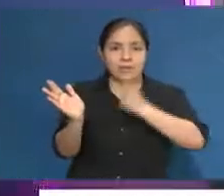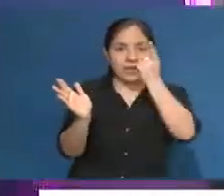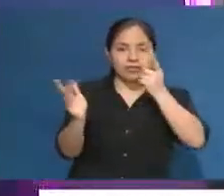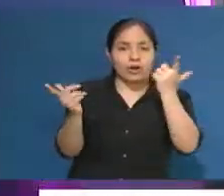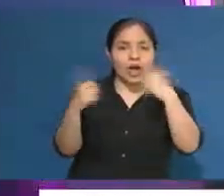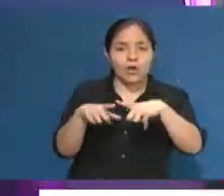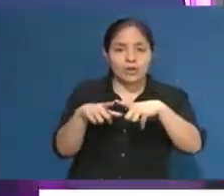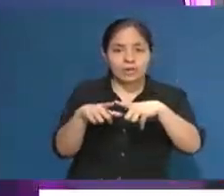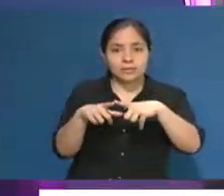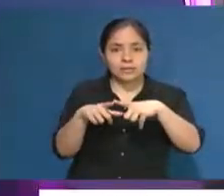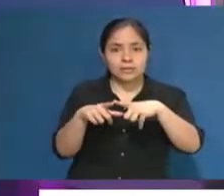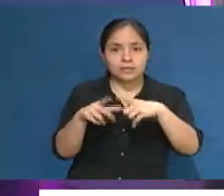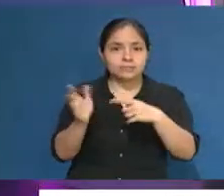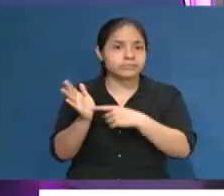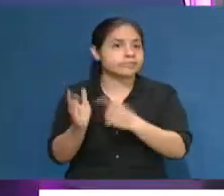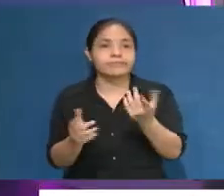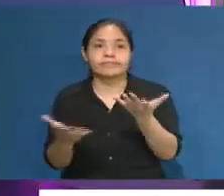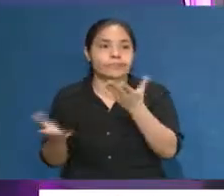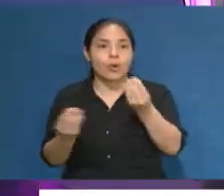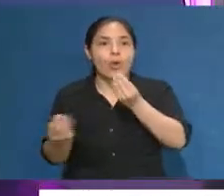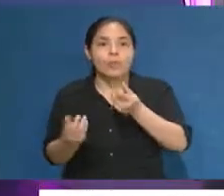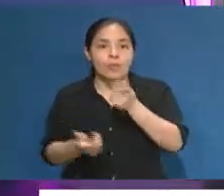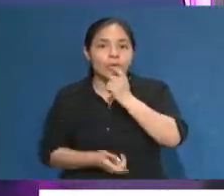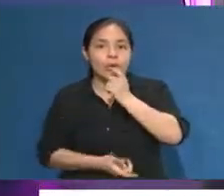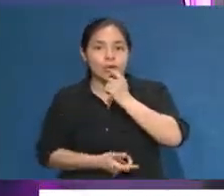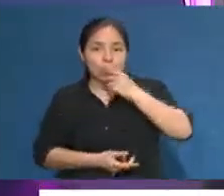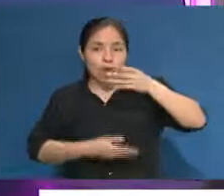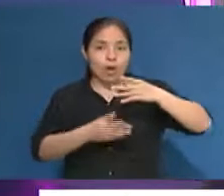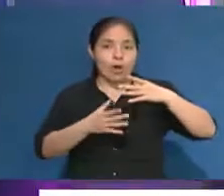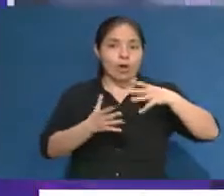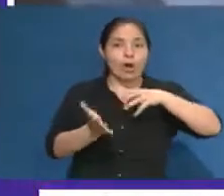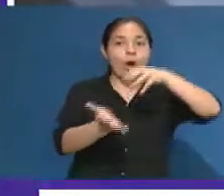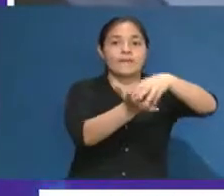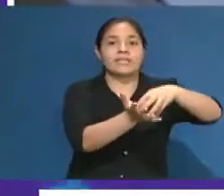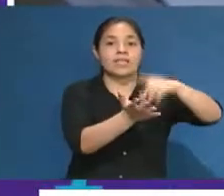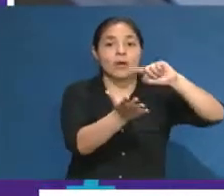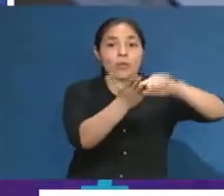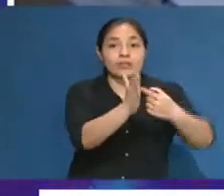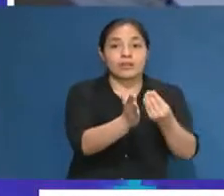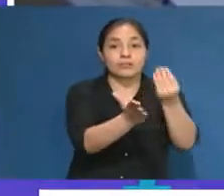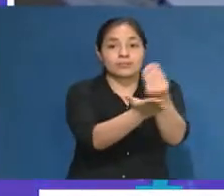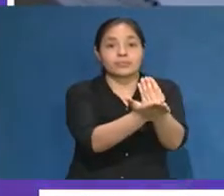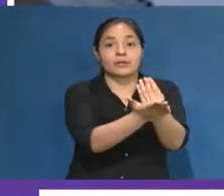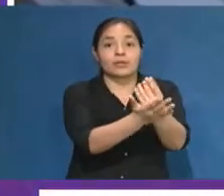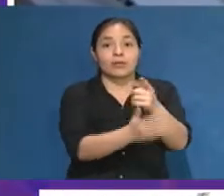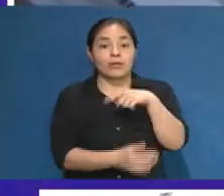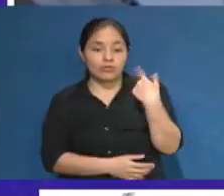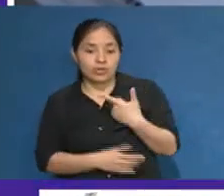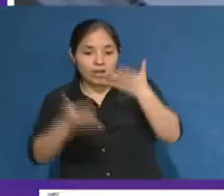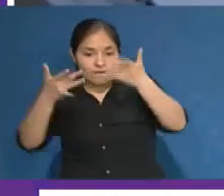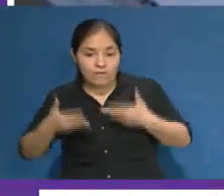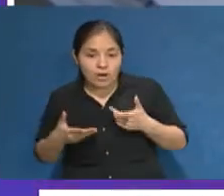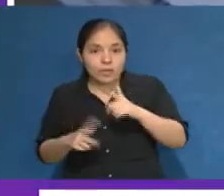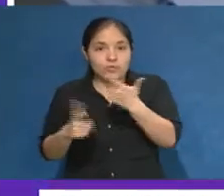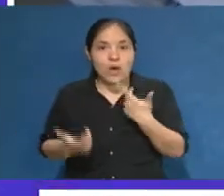audiencia. Que no puede ser que por más que la oficina central esté en Buenos Aires, al día de la fecha nosotros no tengamos un informe de lo que resultó de la